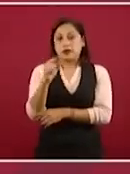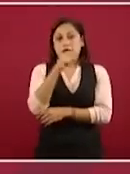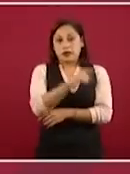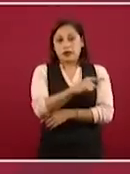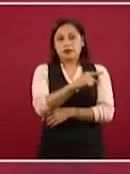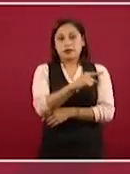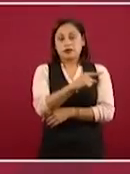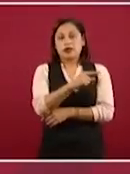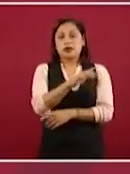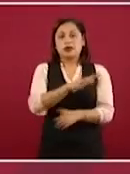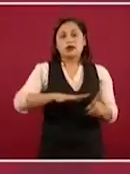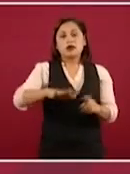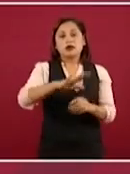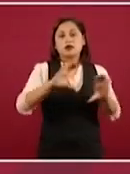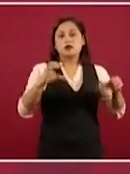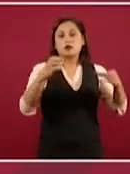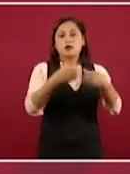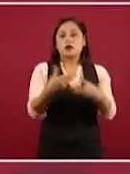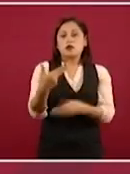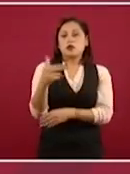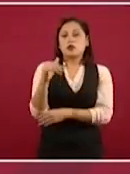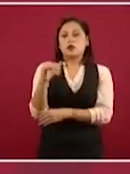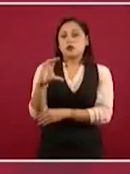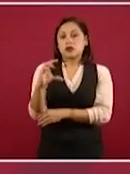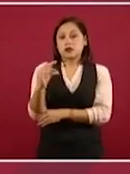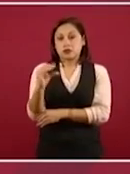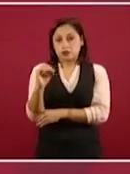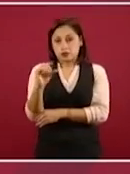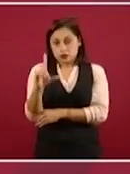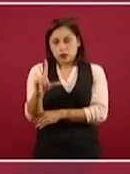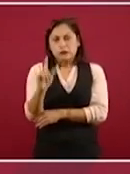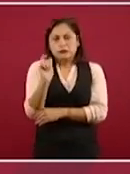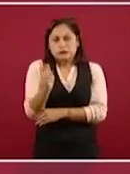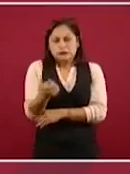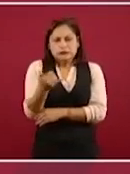los huicholes. La Yesca es